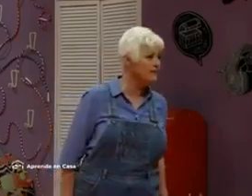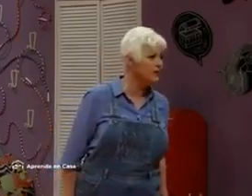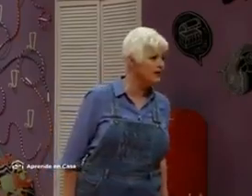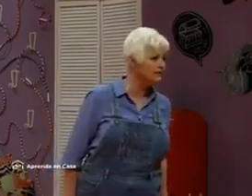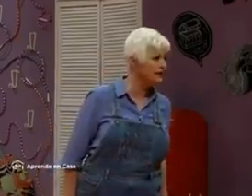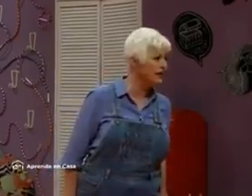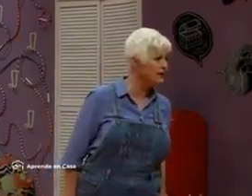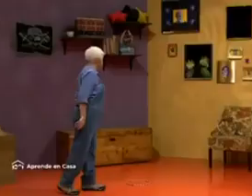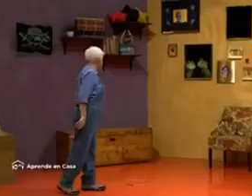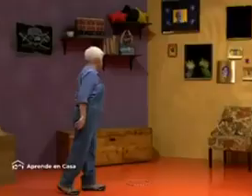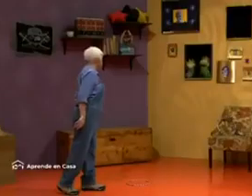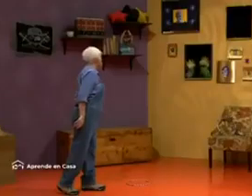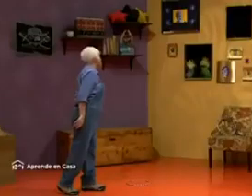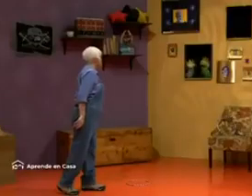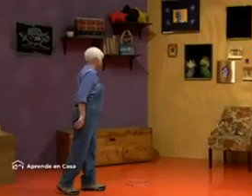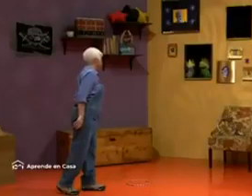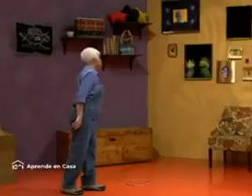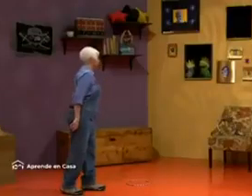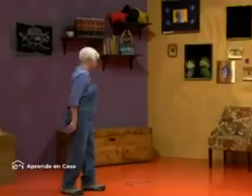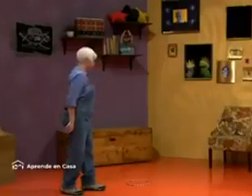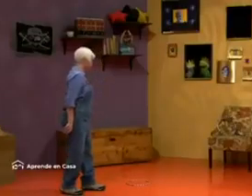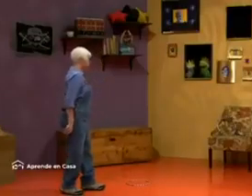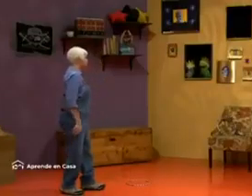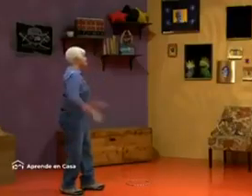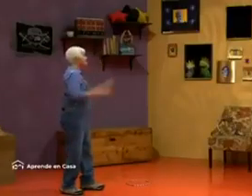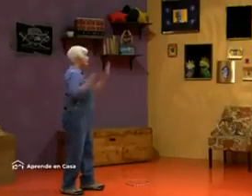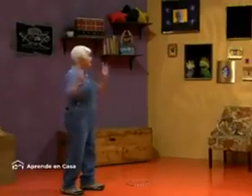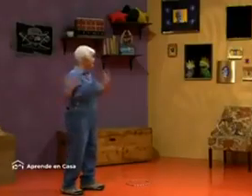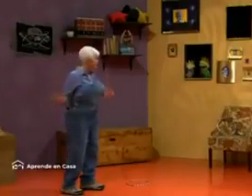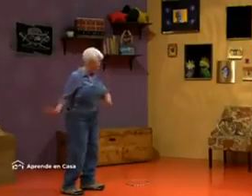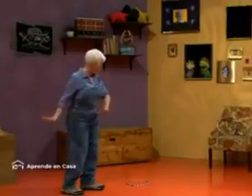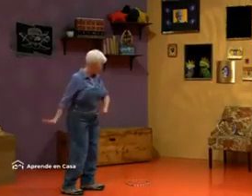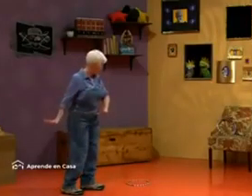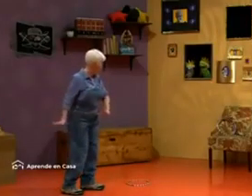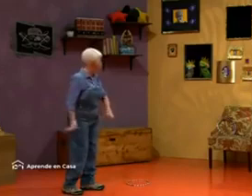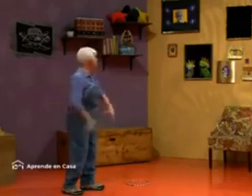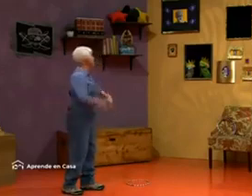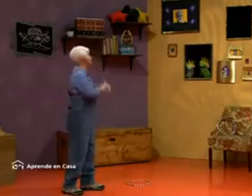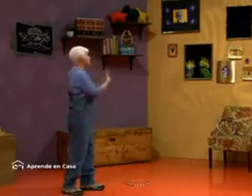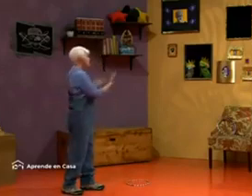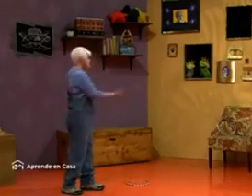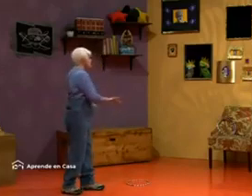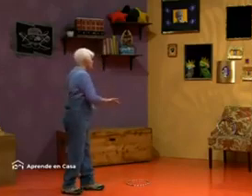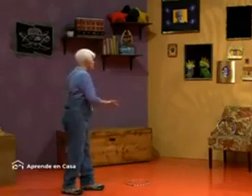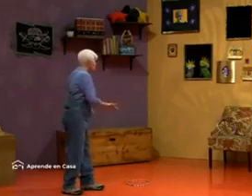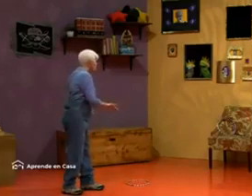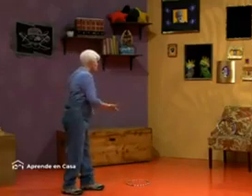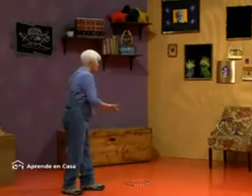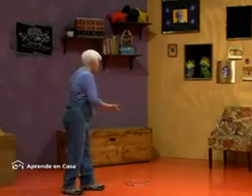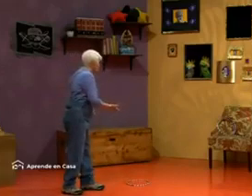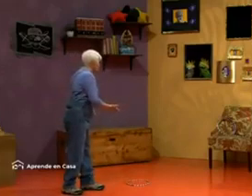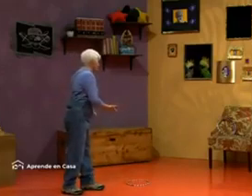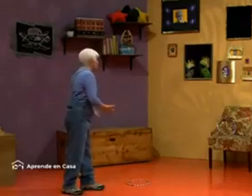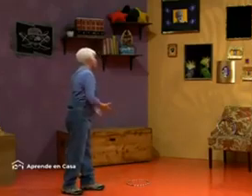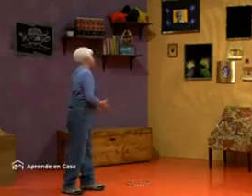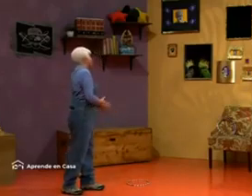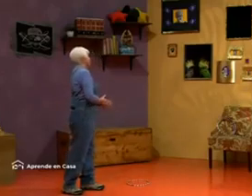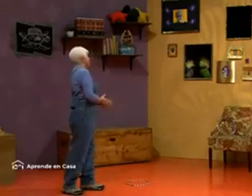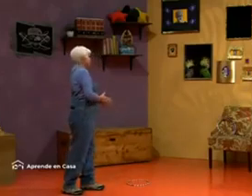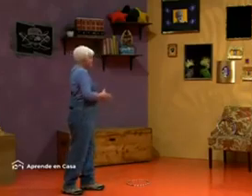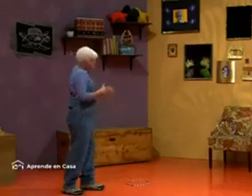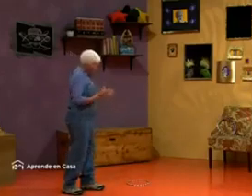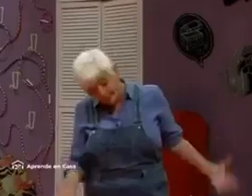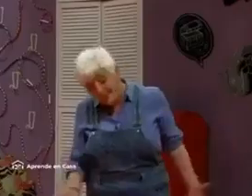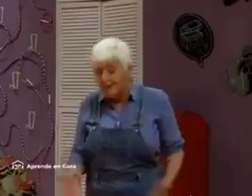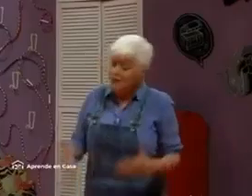por ahí el Meunet, ¿verdad? No. Ah, bueno, ya hablamos con el doctor y ya nos dio un diagnóstico. ¿Qué tiene? ¿Qué dijo?